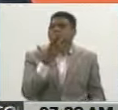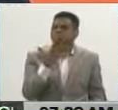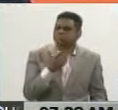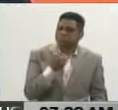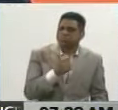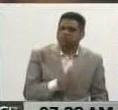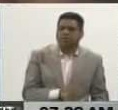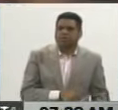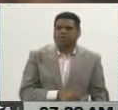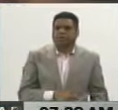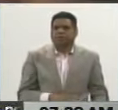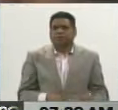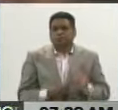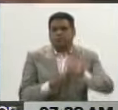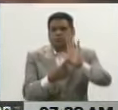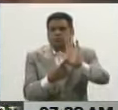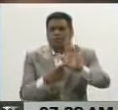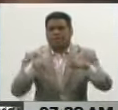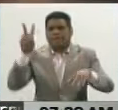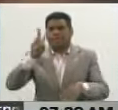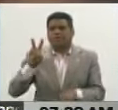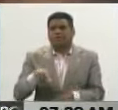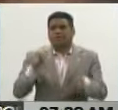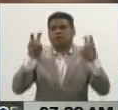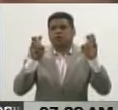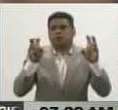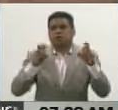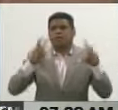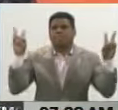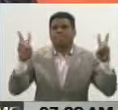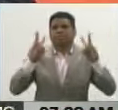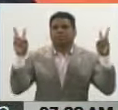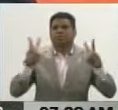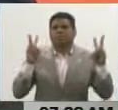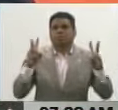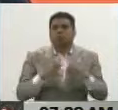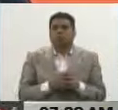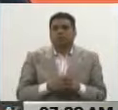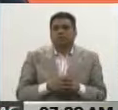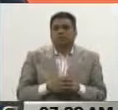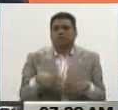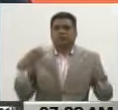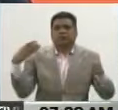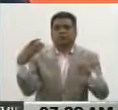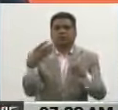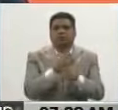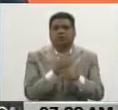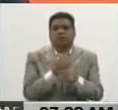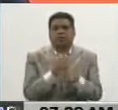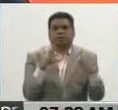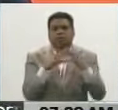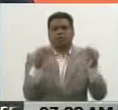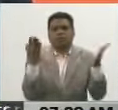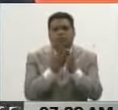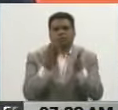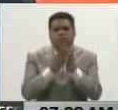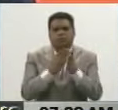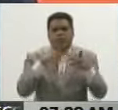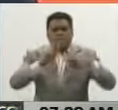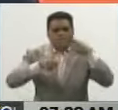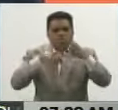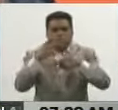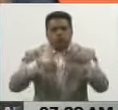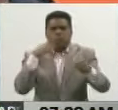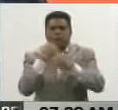de presentarle al país un nuevo escenario de victoria, que es lograr que la educación se vincule a la producción y al